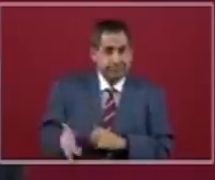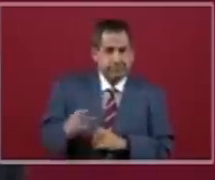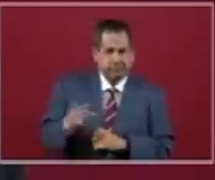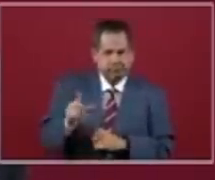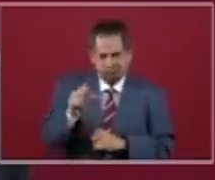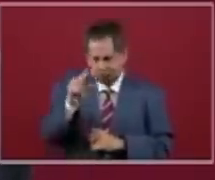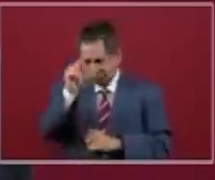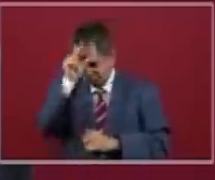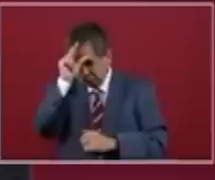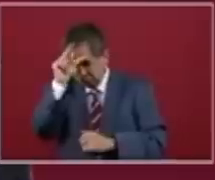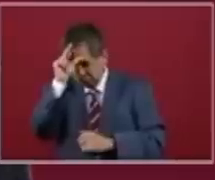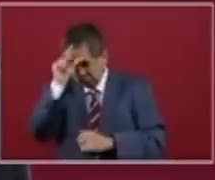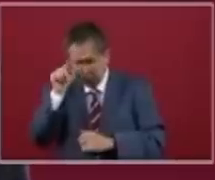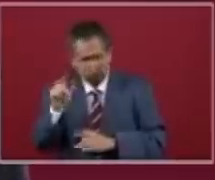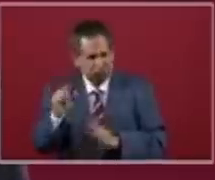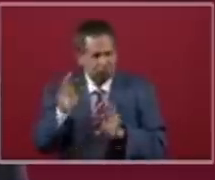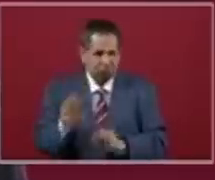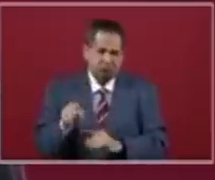inteligente,